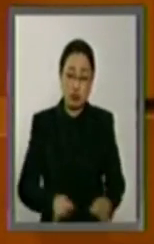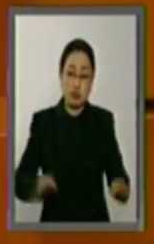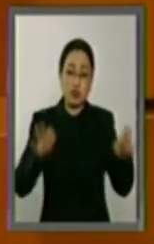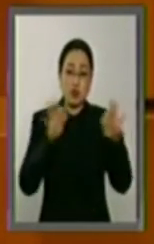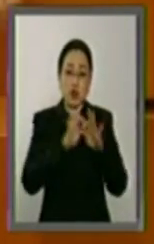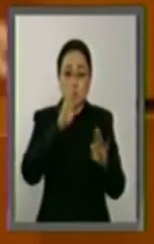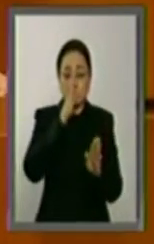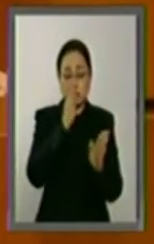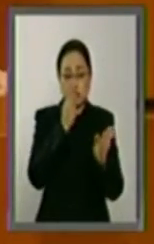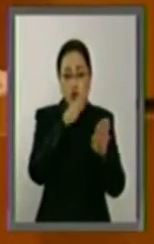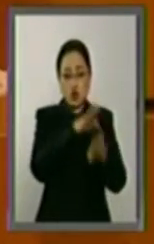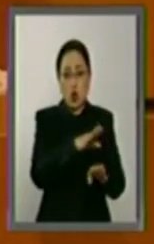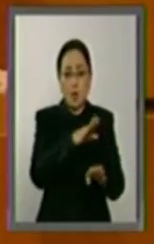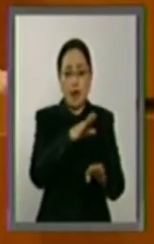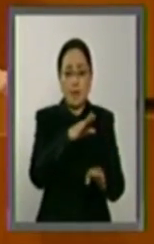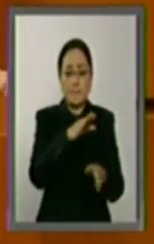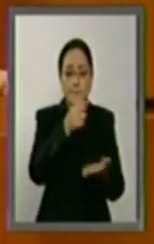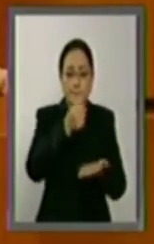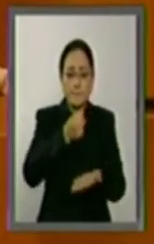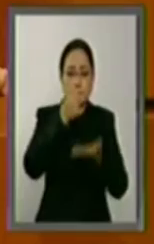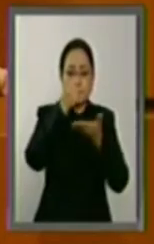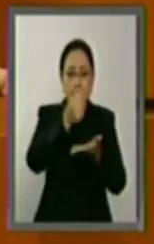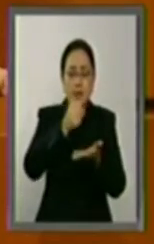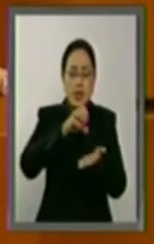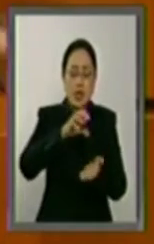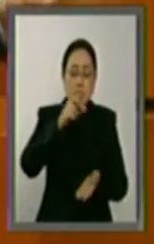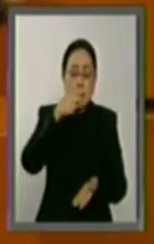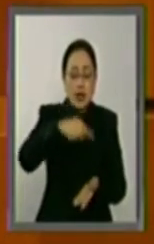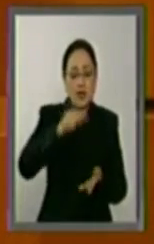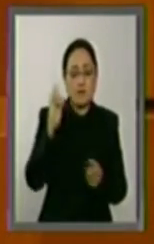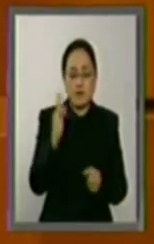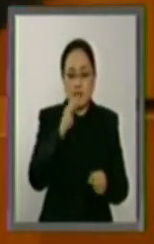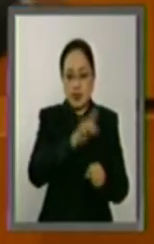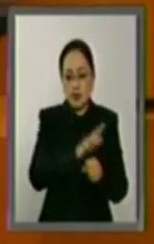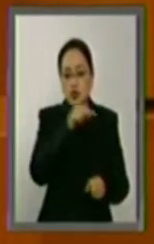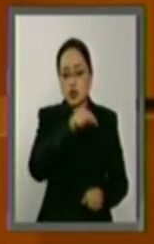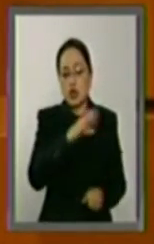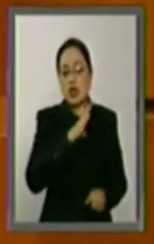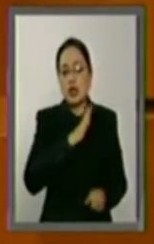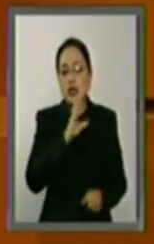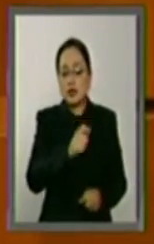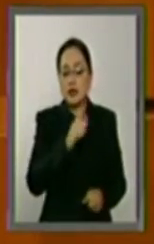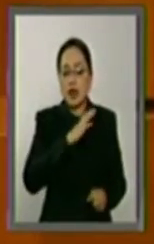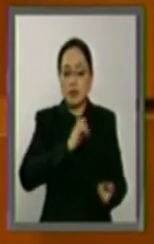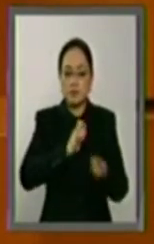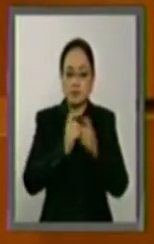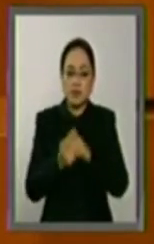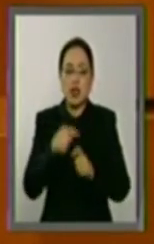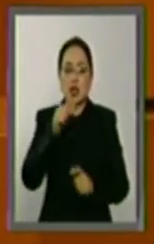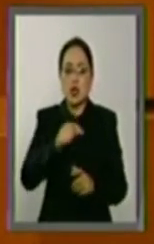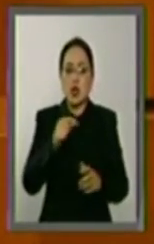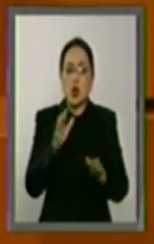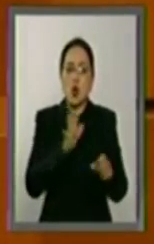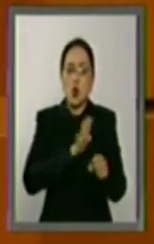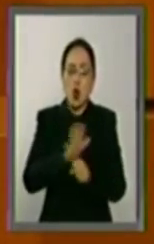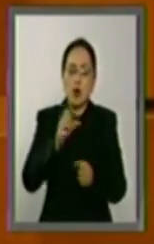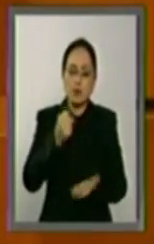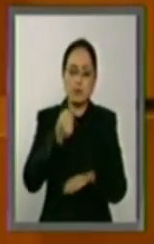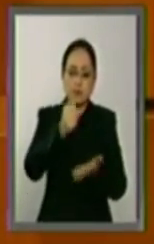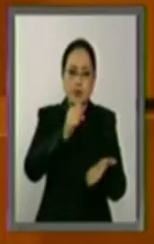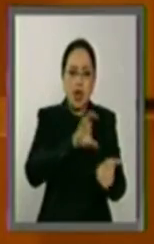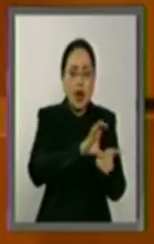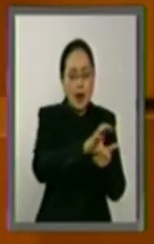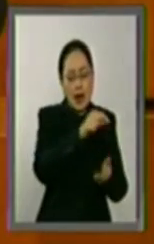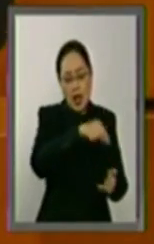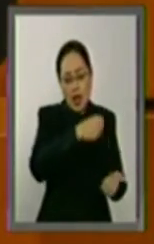materia del presupuesto de egresos de la Federación, en donde habrá una transformación de los fondos que atienden la seguridad